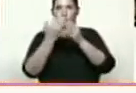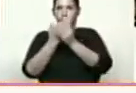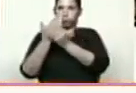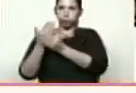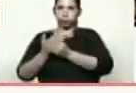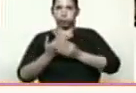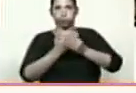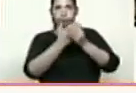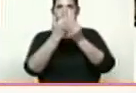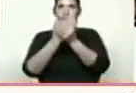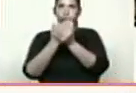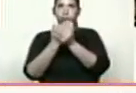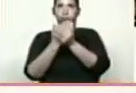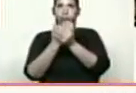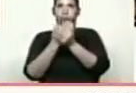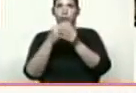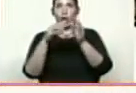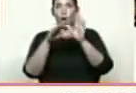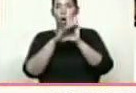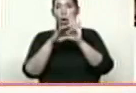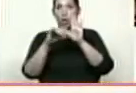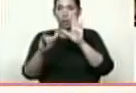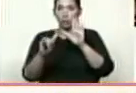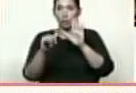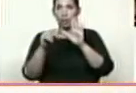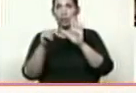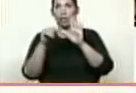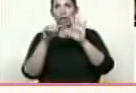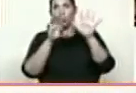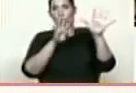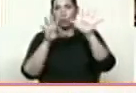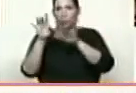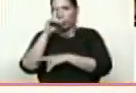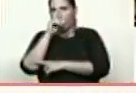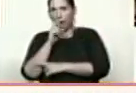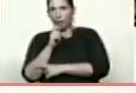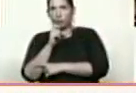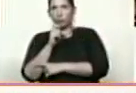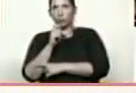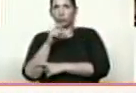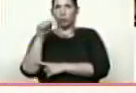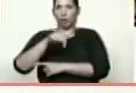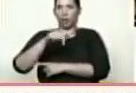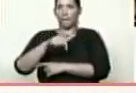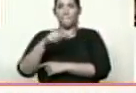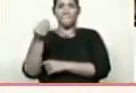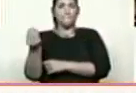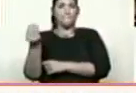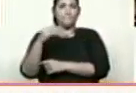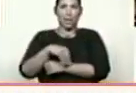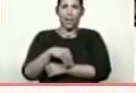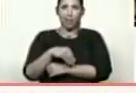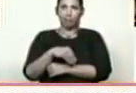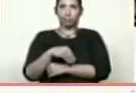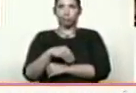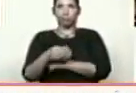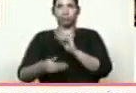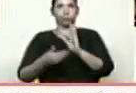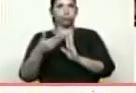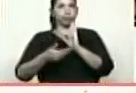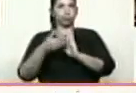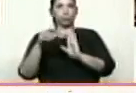no son constituyentes del 99 deben saber que aquí había desde los métodos más sofisticados, como